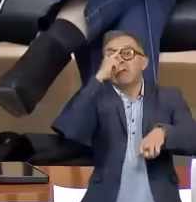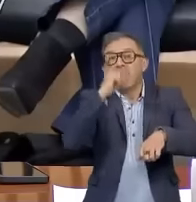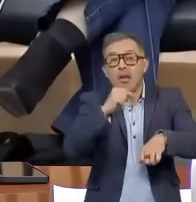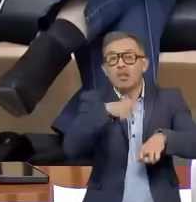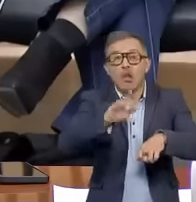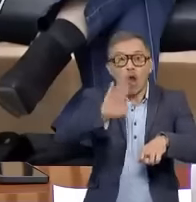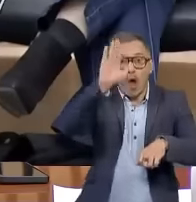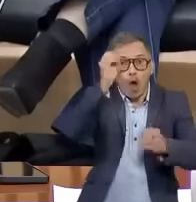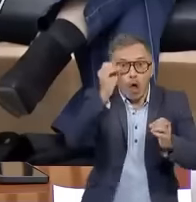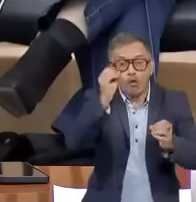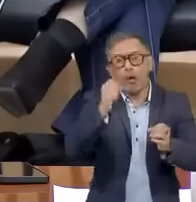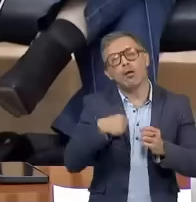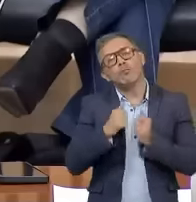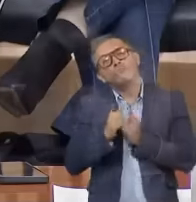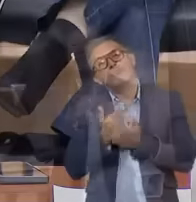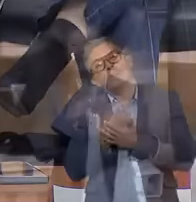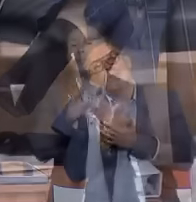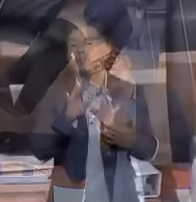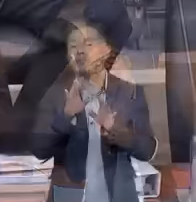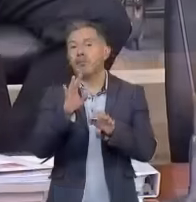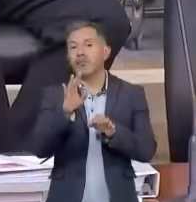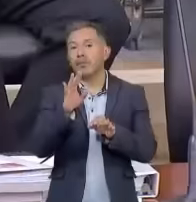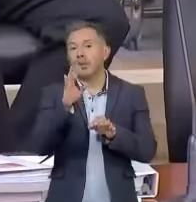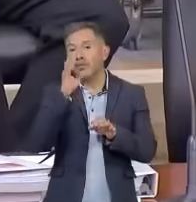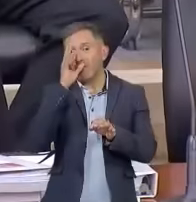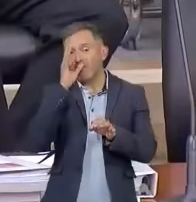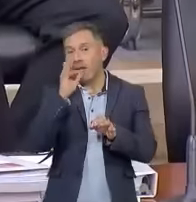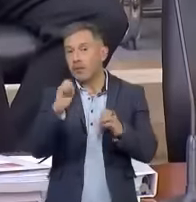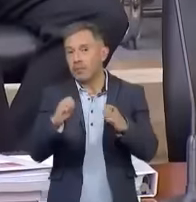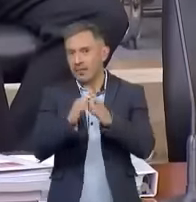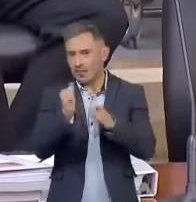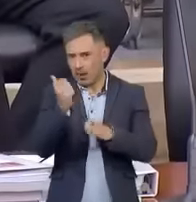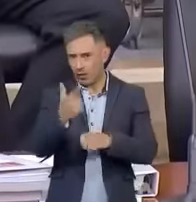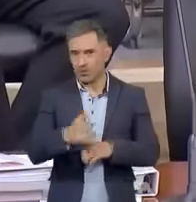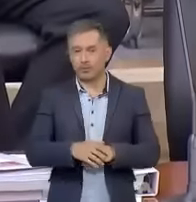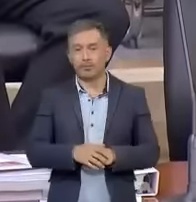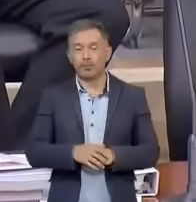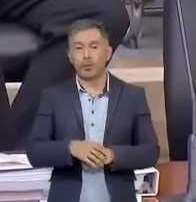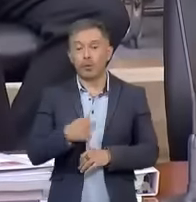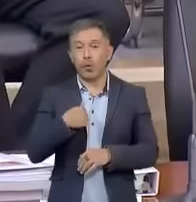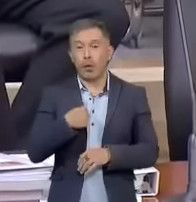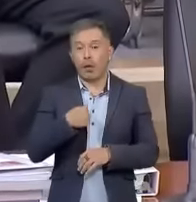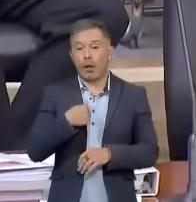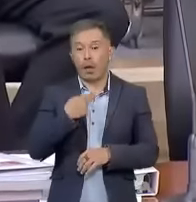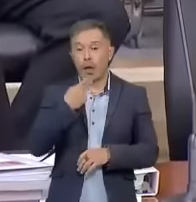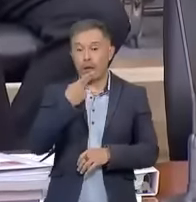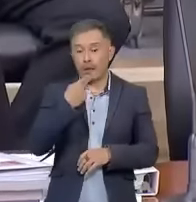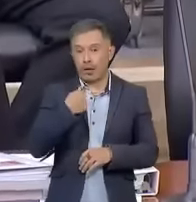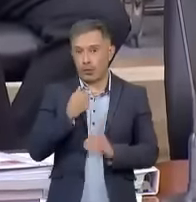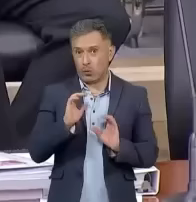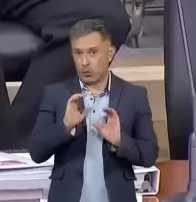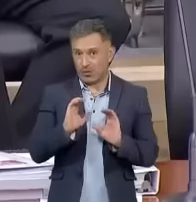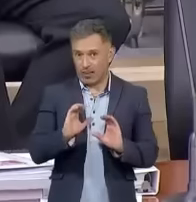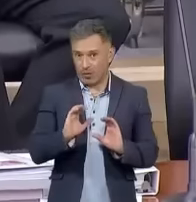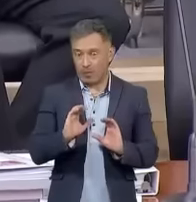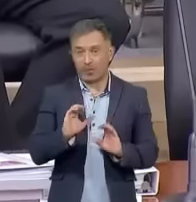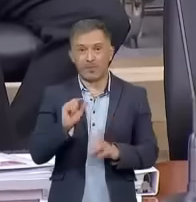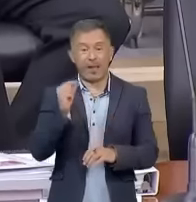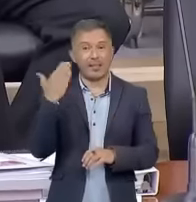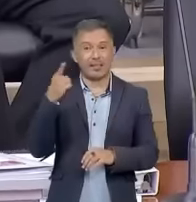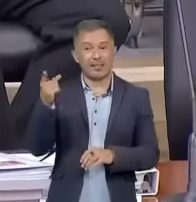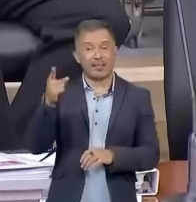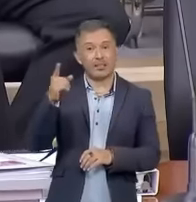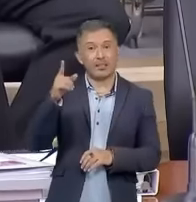esperando por una decisión cobarde que usted tomó es cuánto voy a ser muy cuidadoso porque la vez pasada con López San Martín